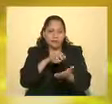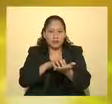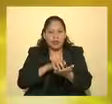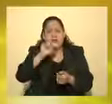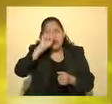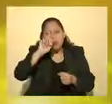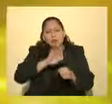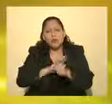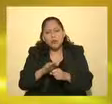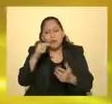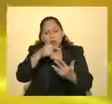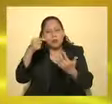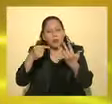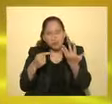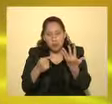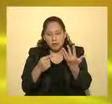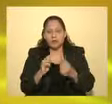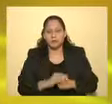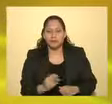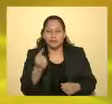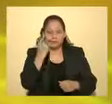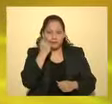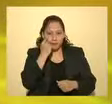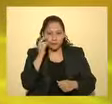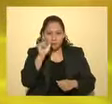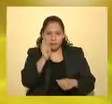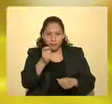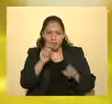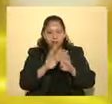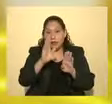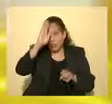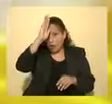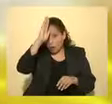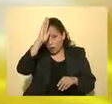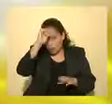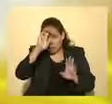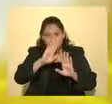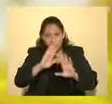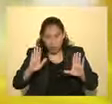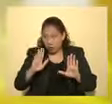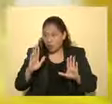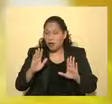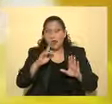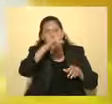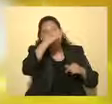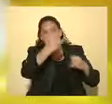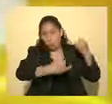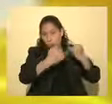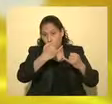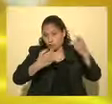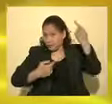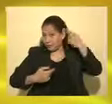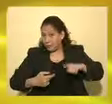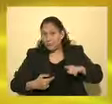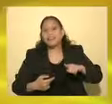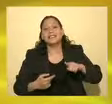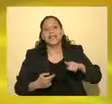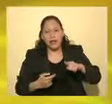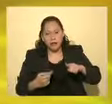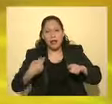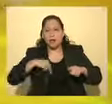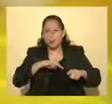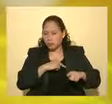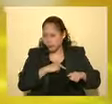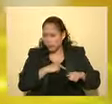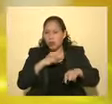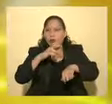das? ¿Qué es lo que recomiendo? Obviamente en un convenio o en un acuerdo extrajudicial hay que definir